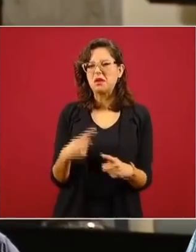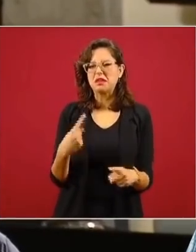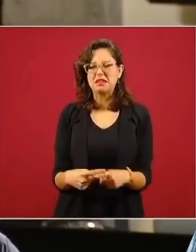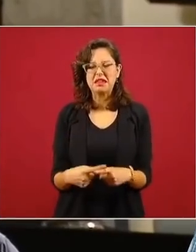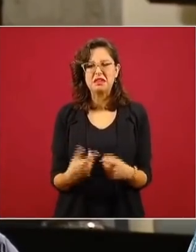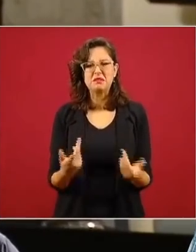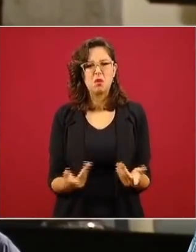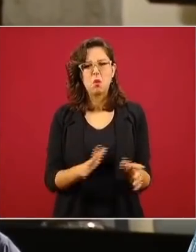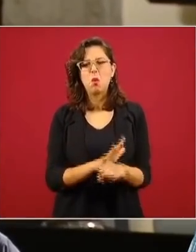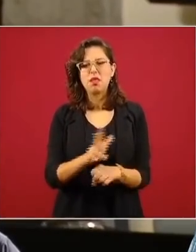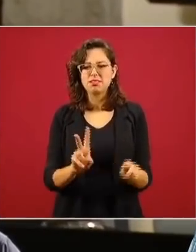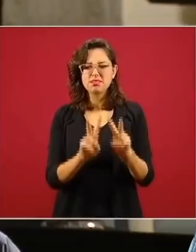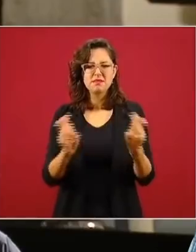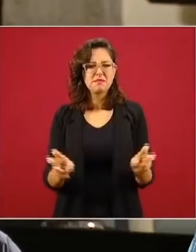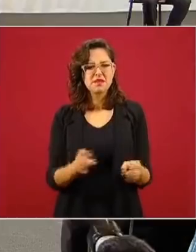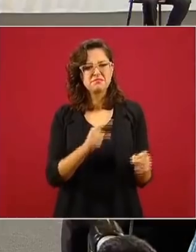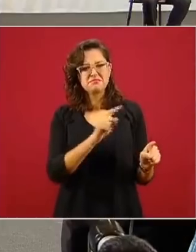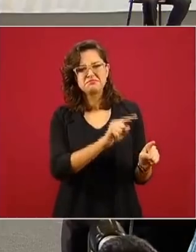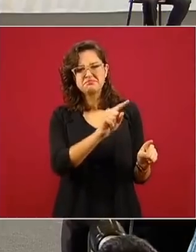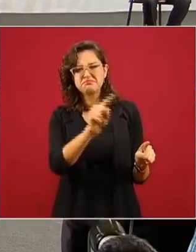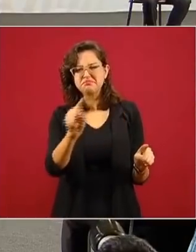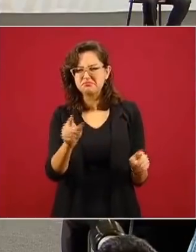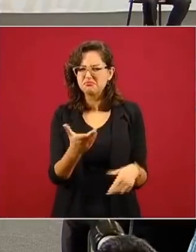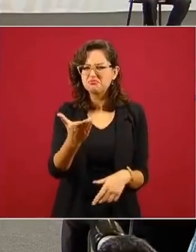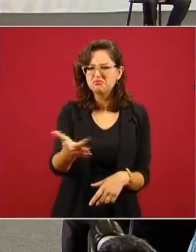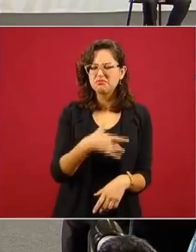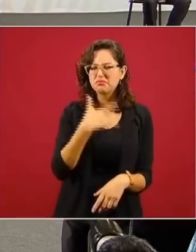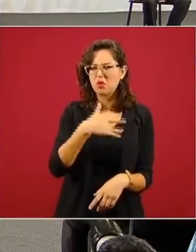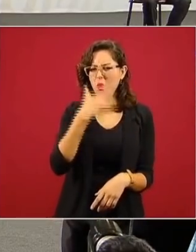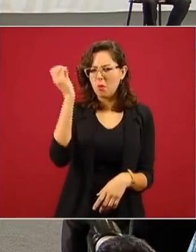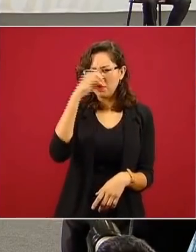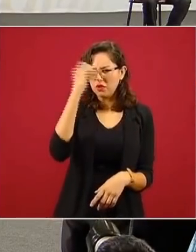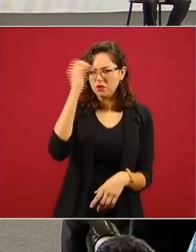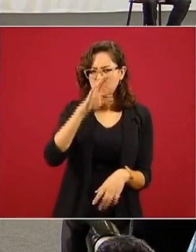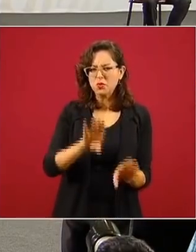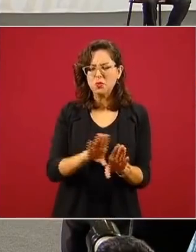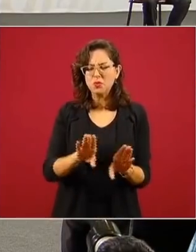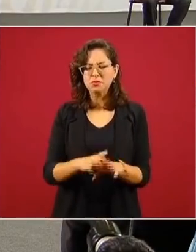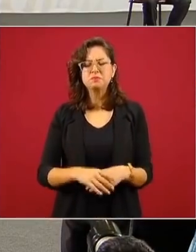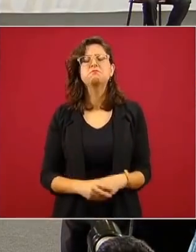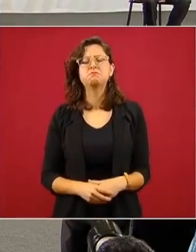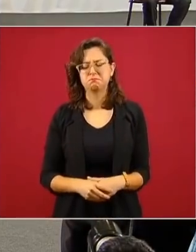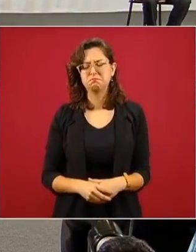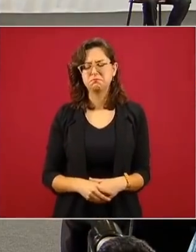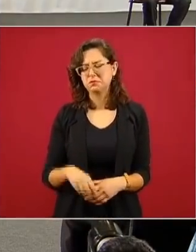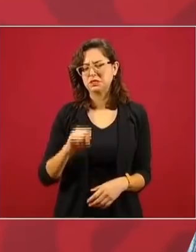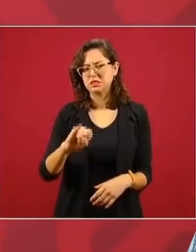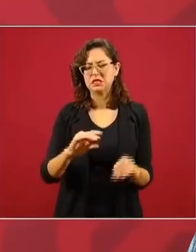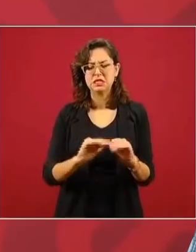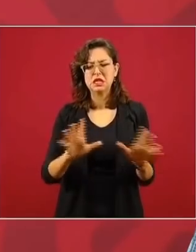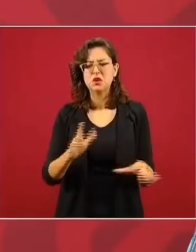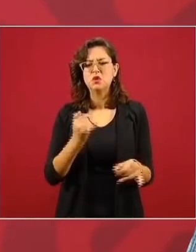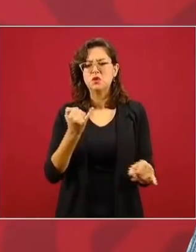¿Qué nos podría platicar respecto a este tema? Bueno, sí, vamos a informarle a todos los mexicanos